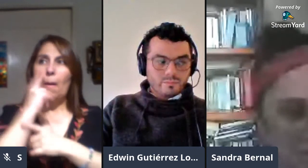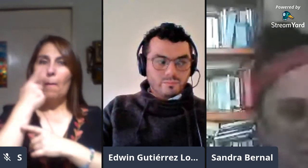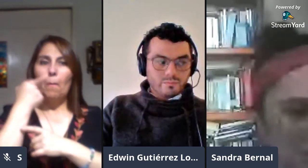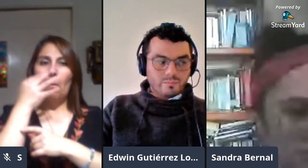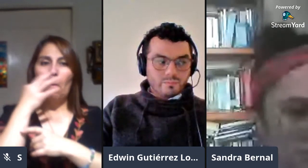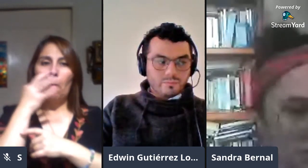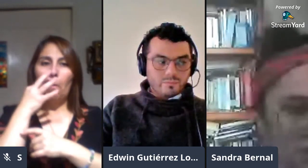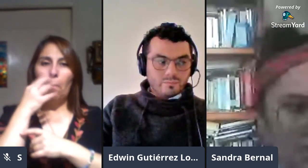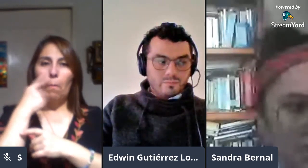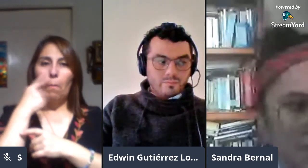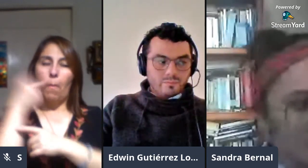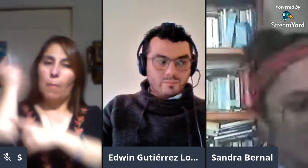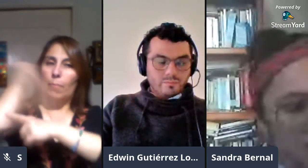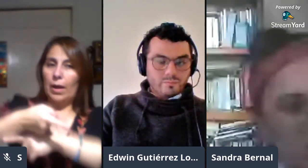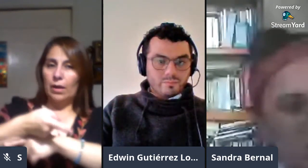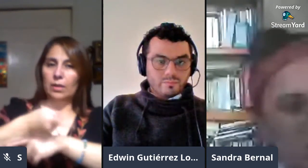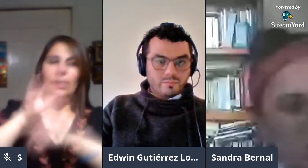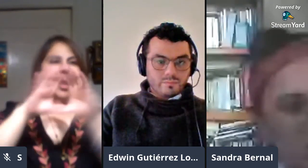bueno, en el mundo,